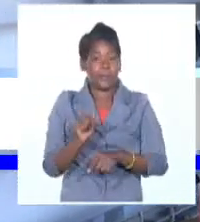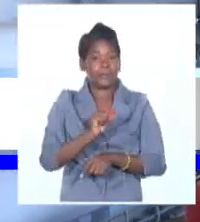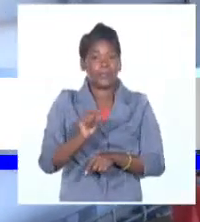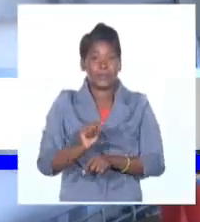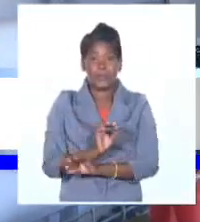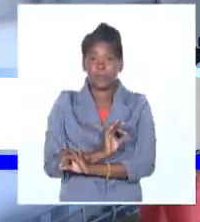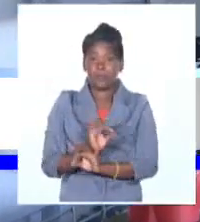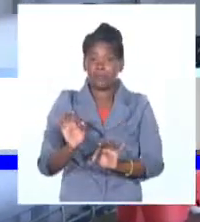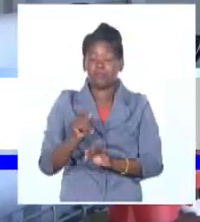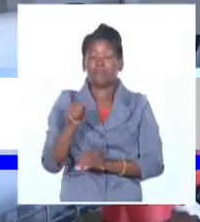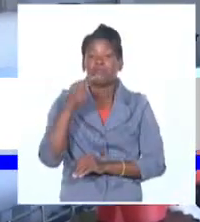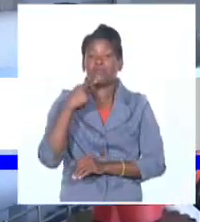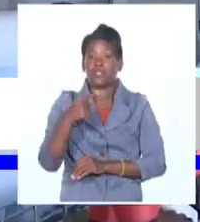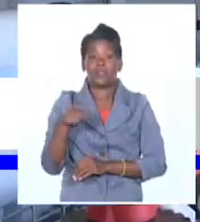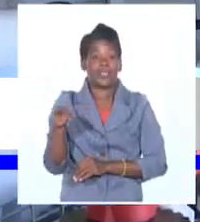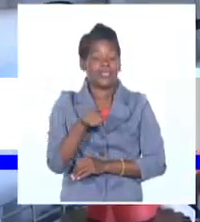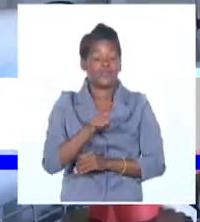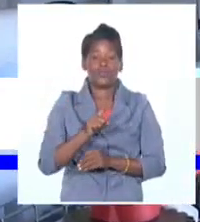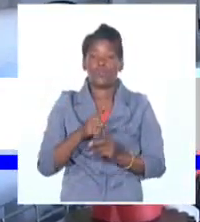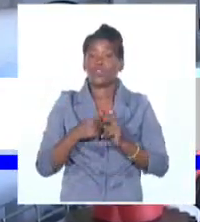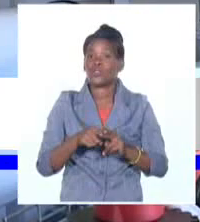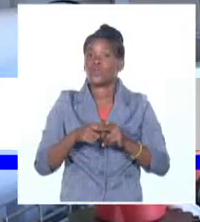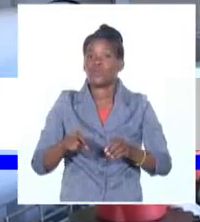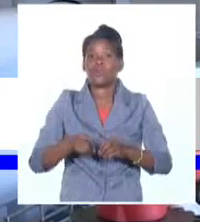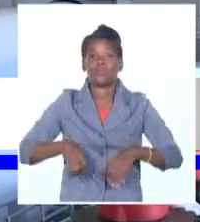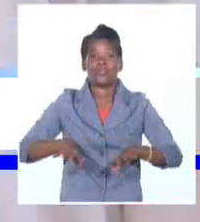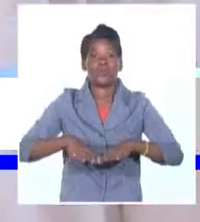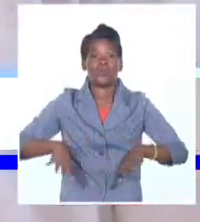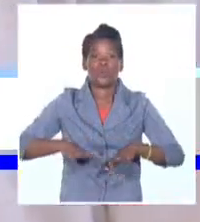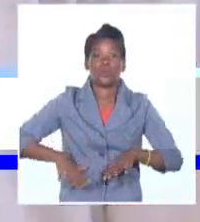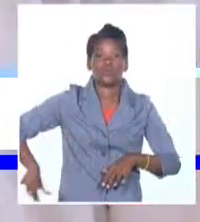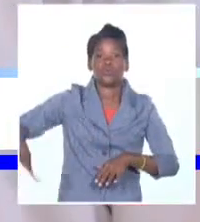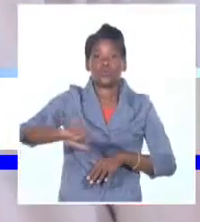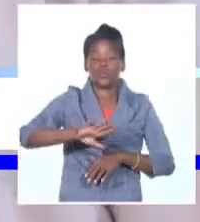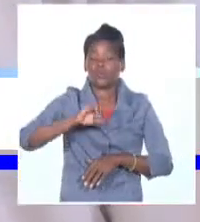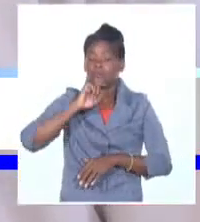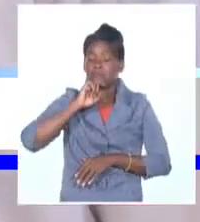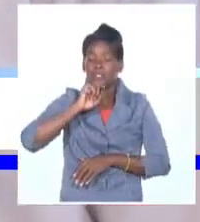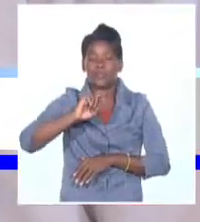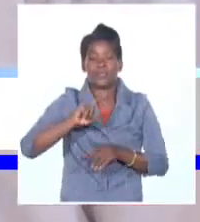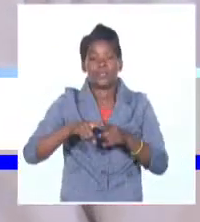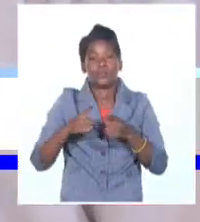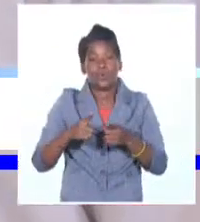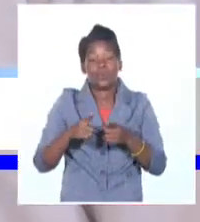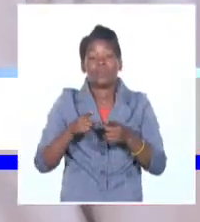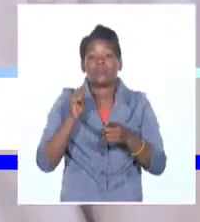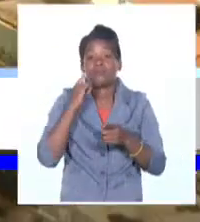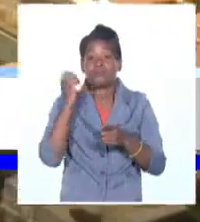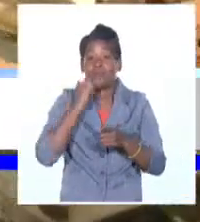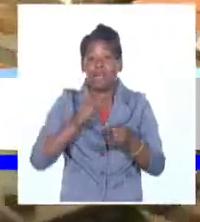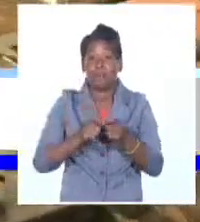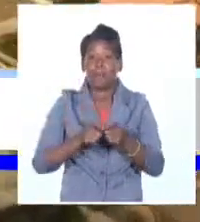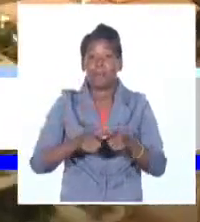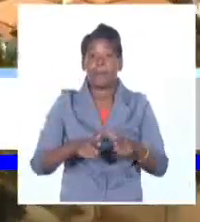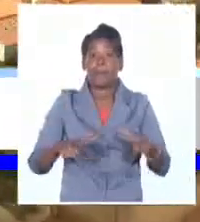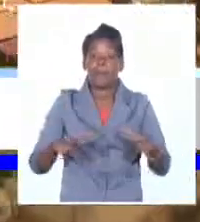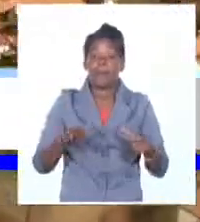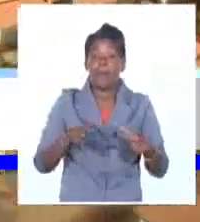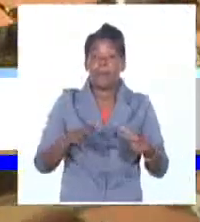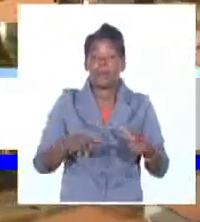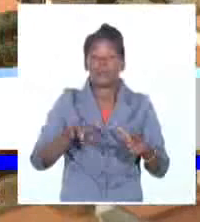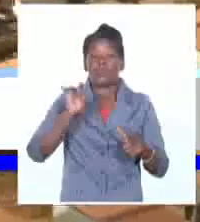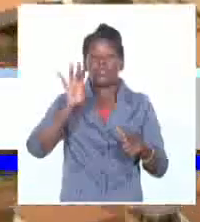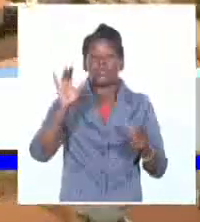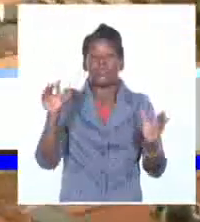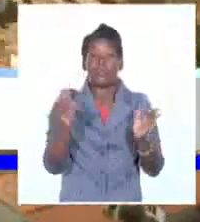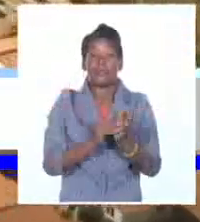estas no dan cobertura total a las demandas de una población que supera los 15.000